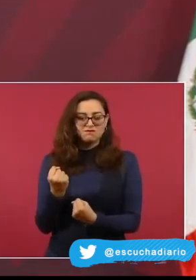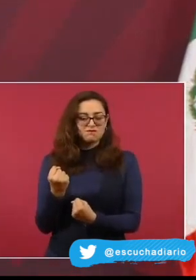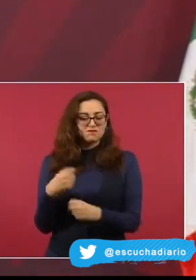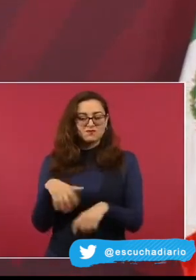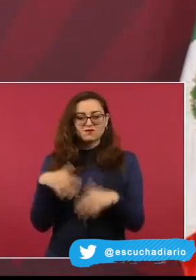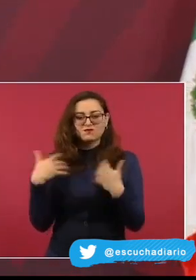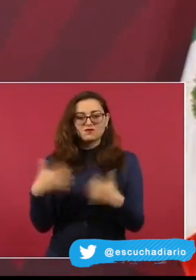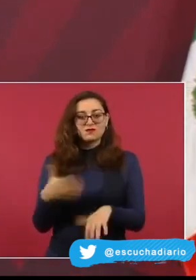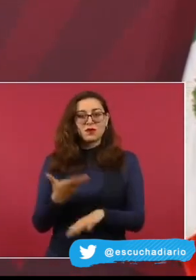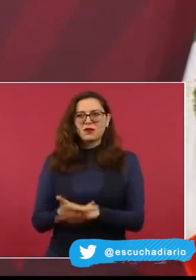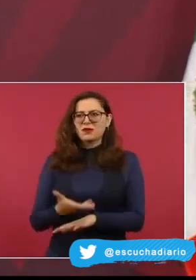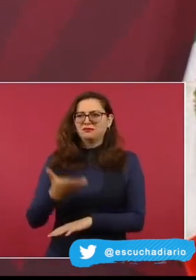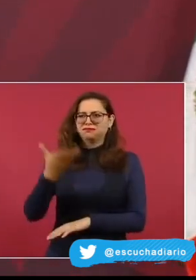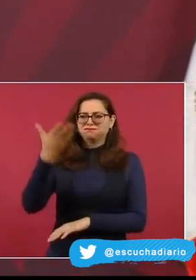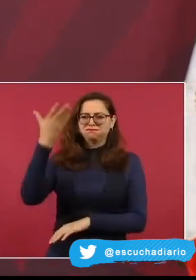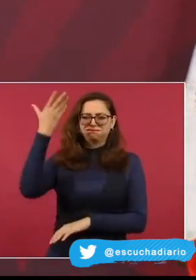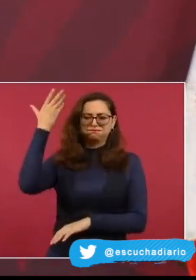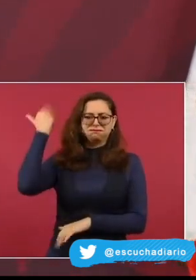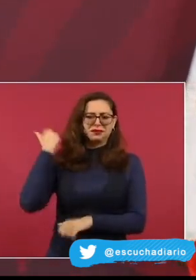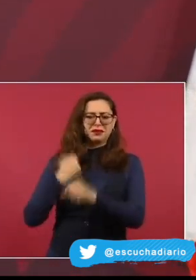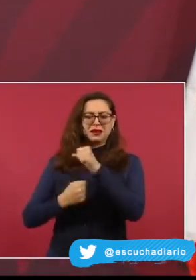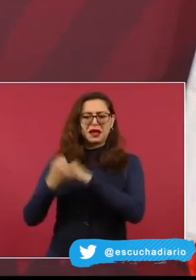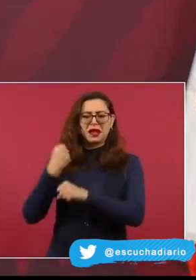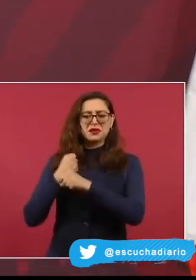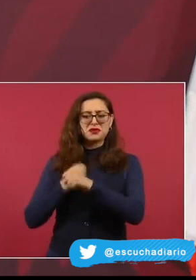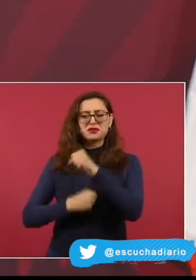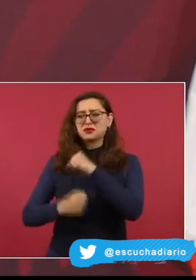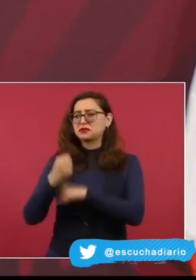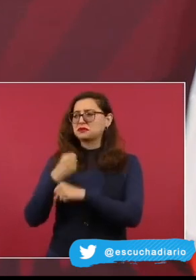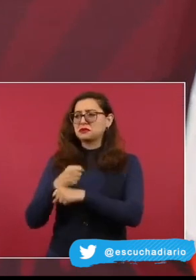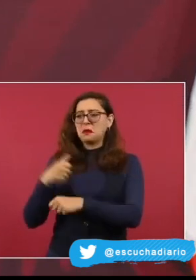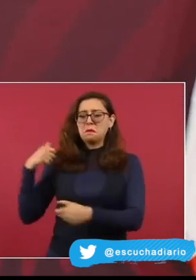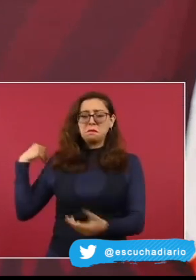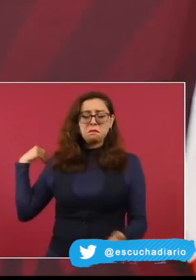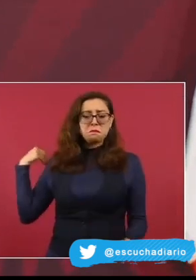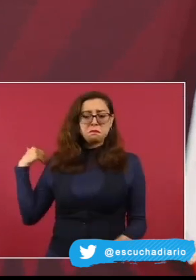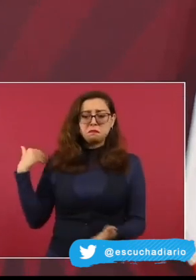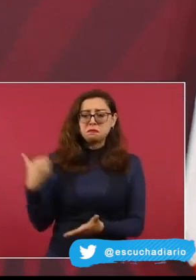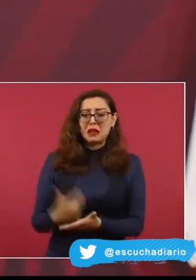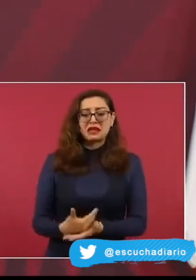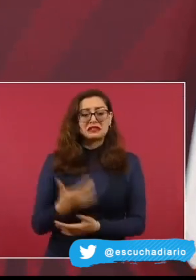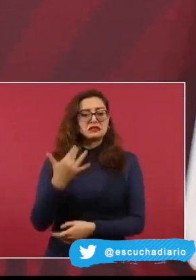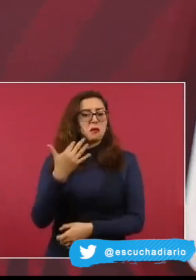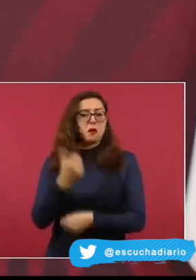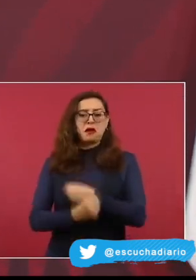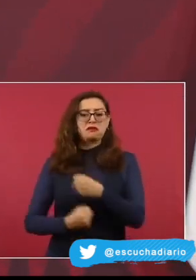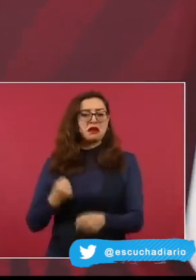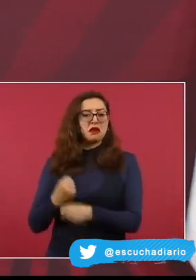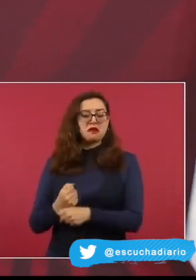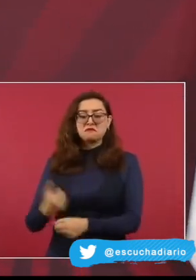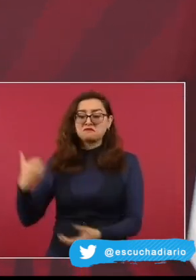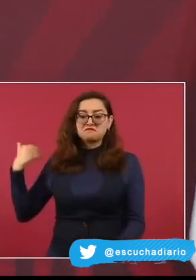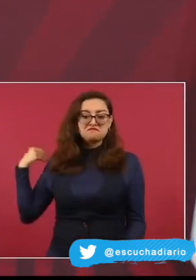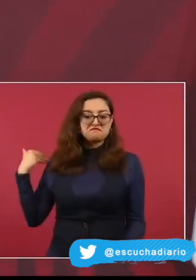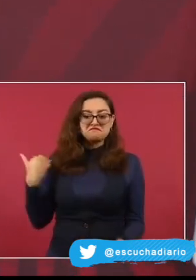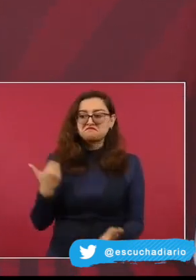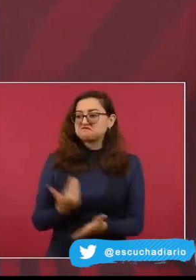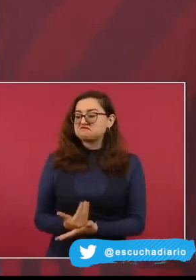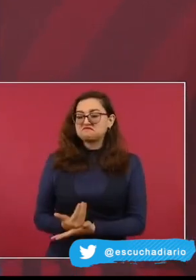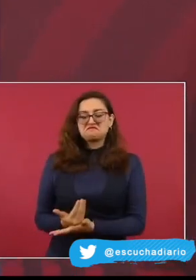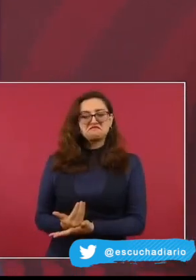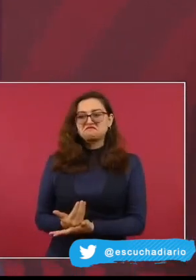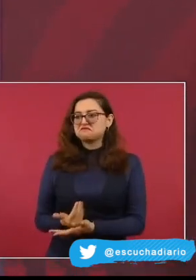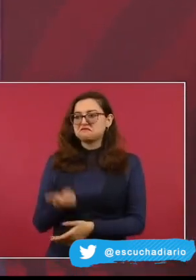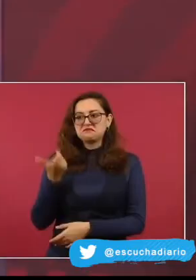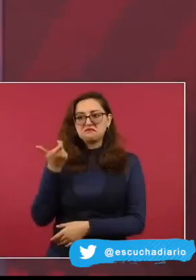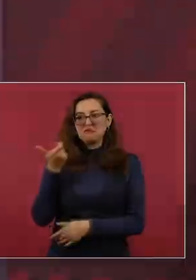en la línea 3 del metro se informó que el día del accidente se encontró una de las cajas negras dentro de una camioneta la fiscalía ya está actuando